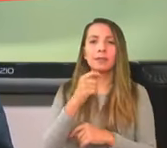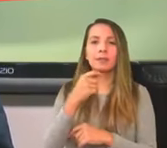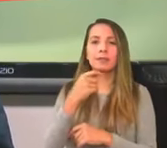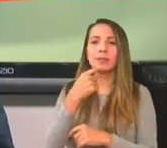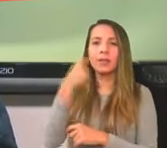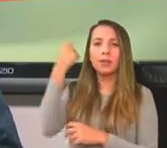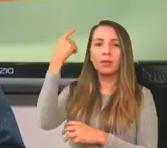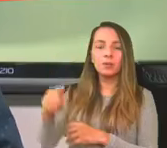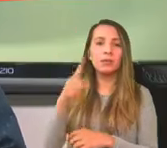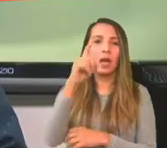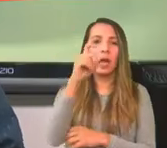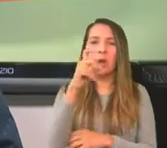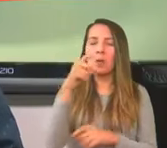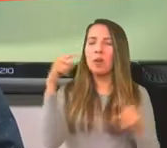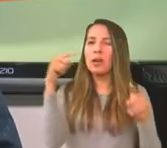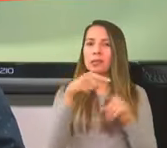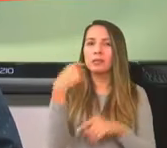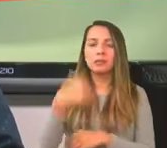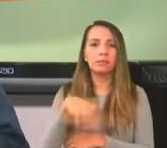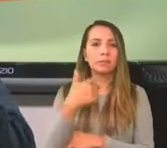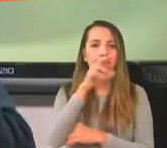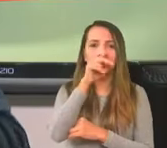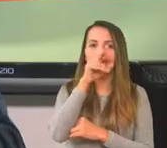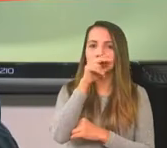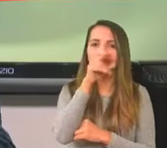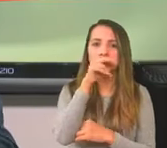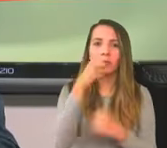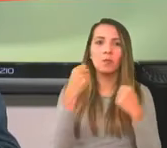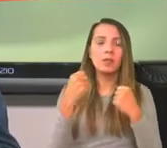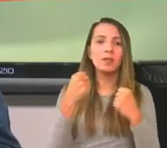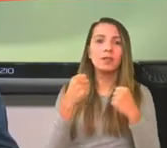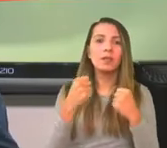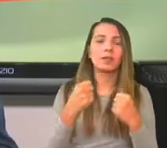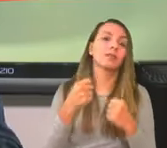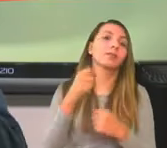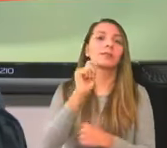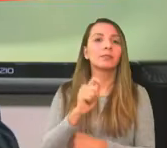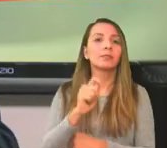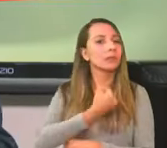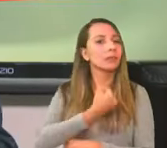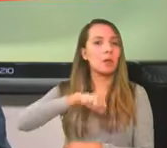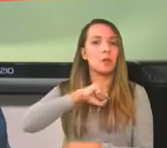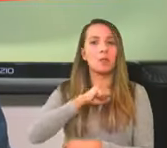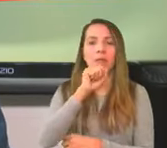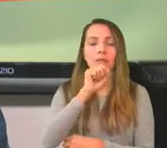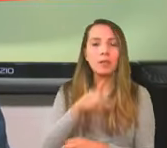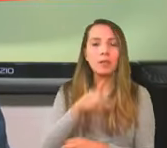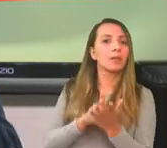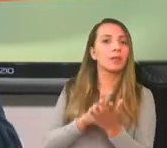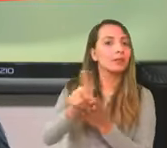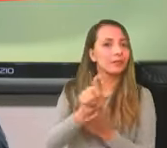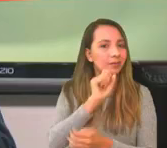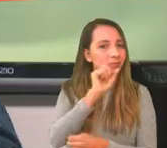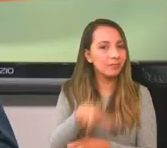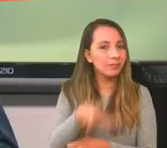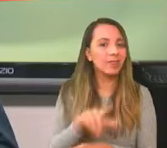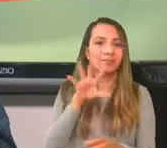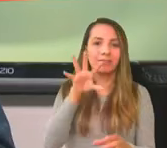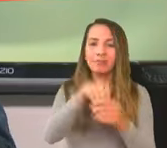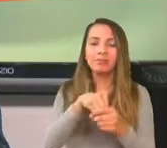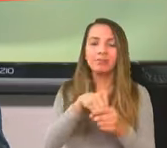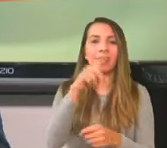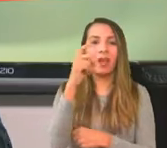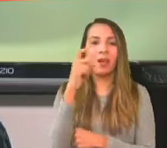el tema del agua es preocupante. Es un tema de salud pública, es un tema del derecho humano, y aquí no podemos